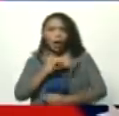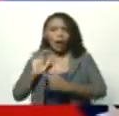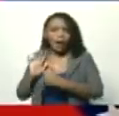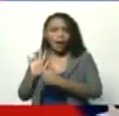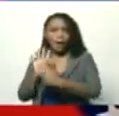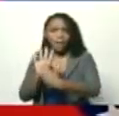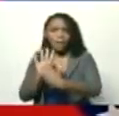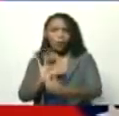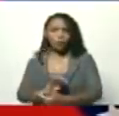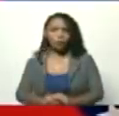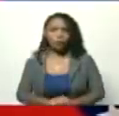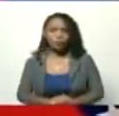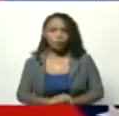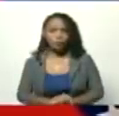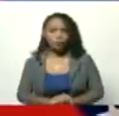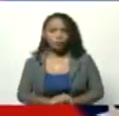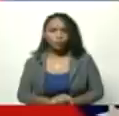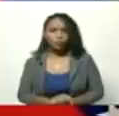ejemplo,